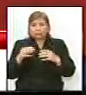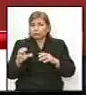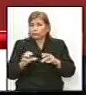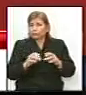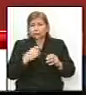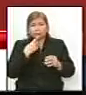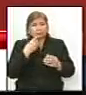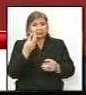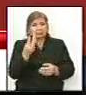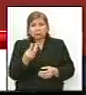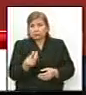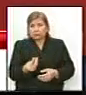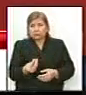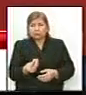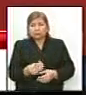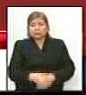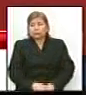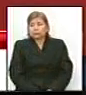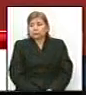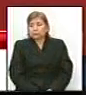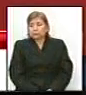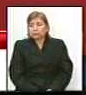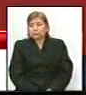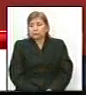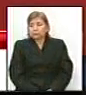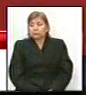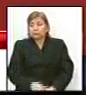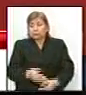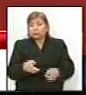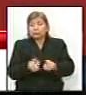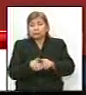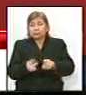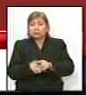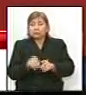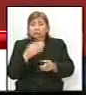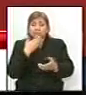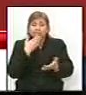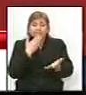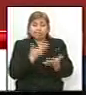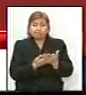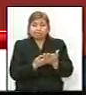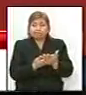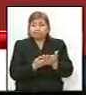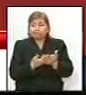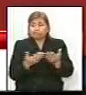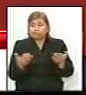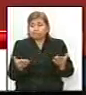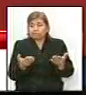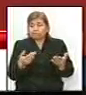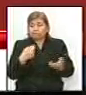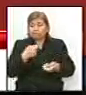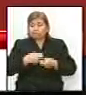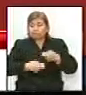va a ser poco, pero igual agradecemos.